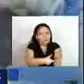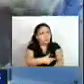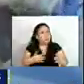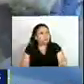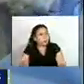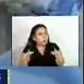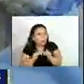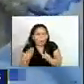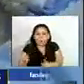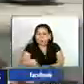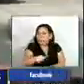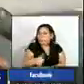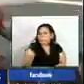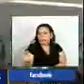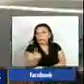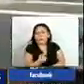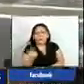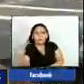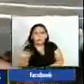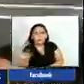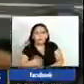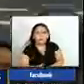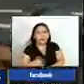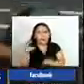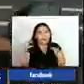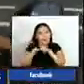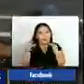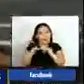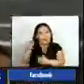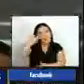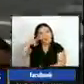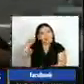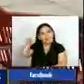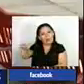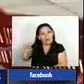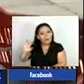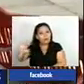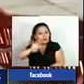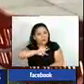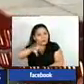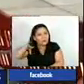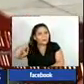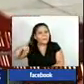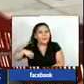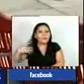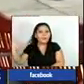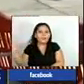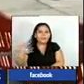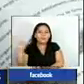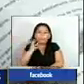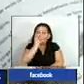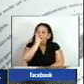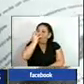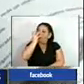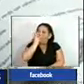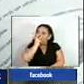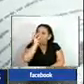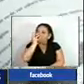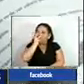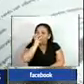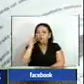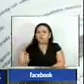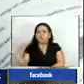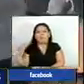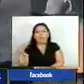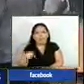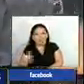también personas particulares. Como este señor, que tiene un familiar con necesidad de oxígeno y ha tenido que venir